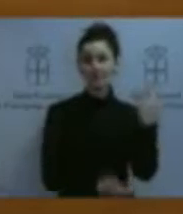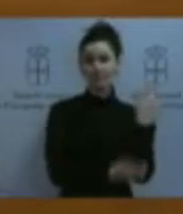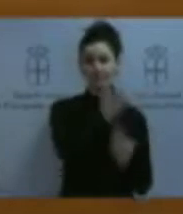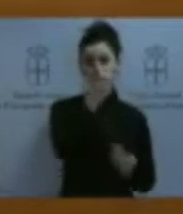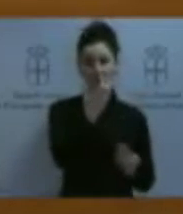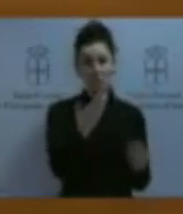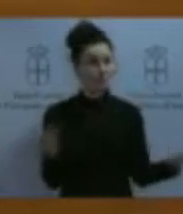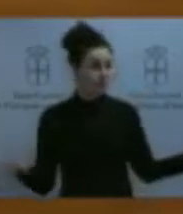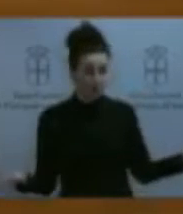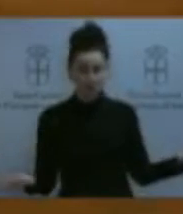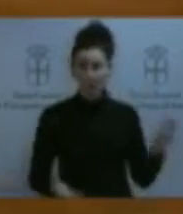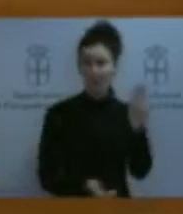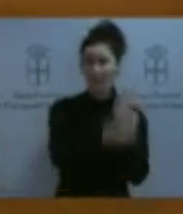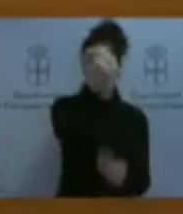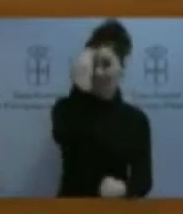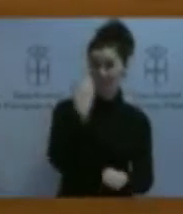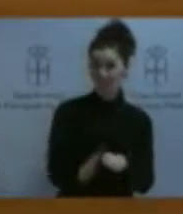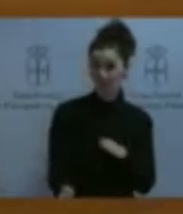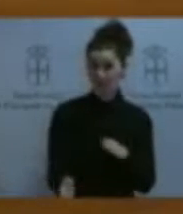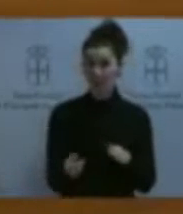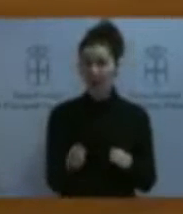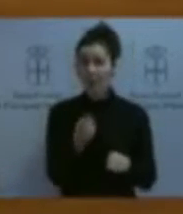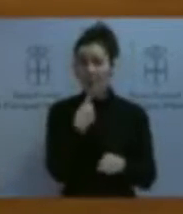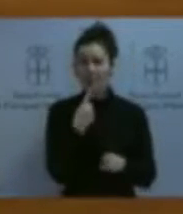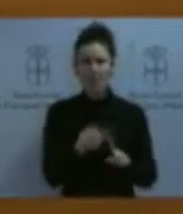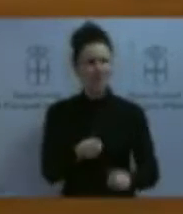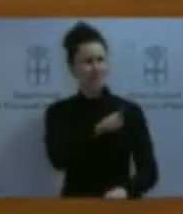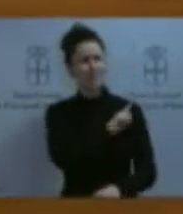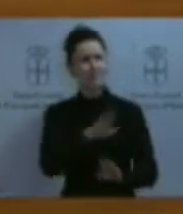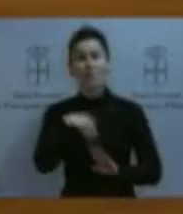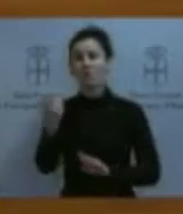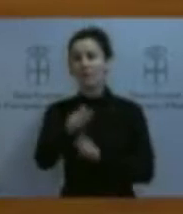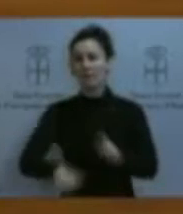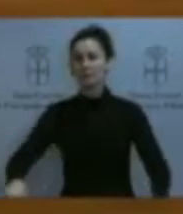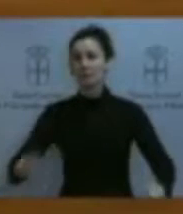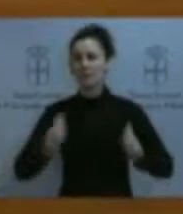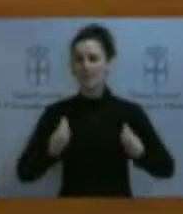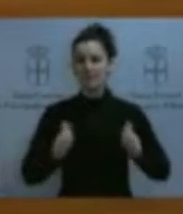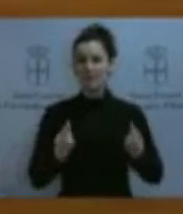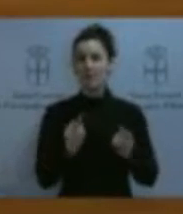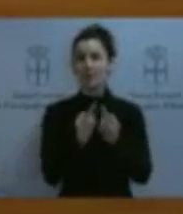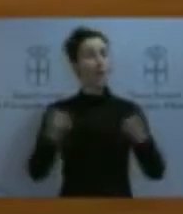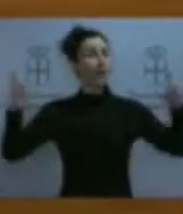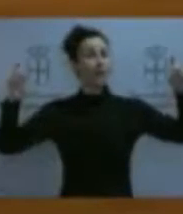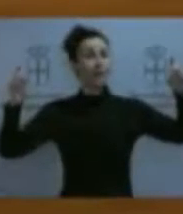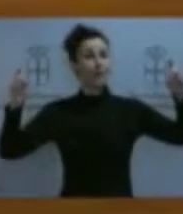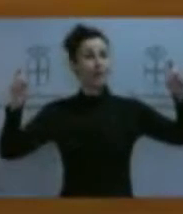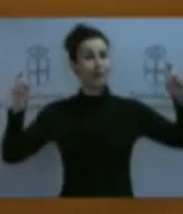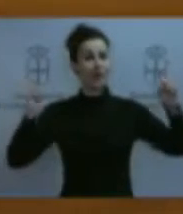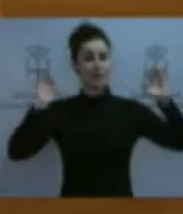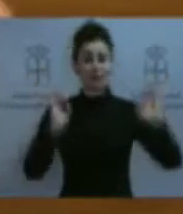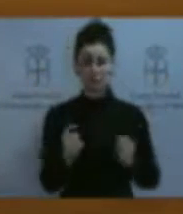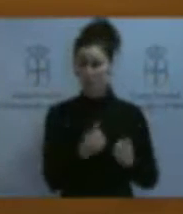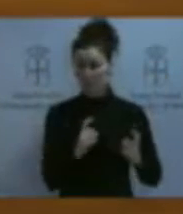que había demasiados fuera y que no hubiese necesidad de afrontar sus necesidades. Una generación que se sacó